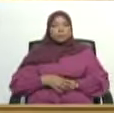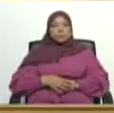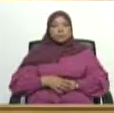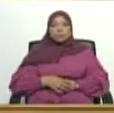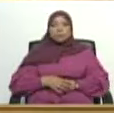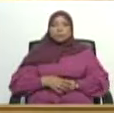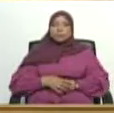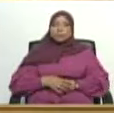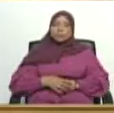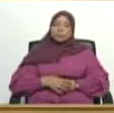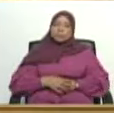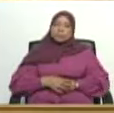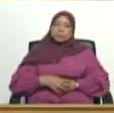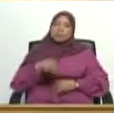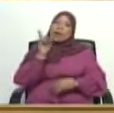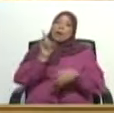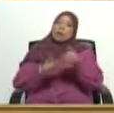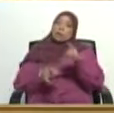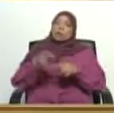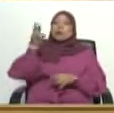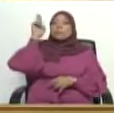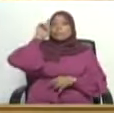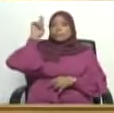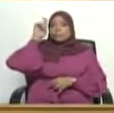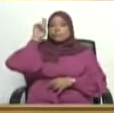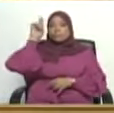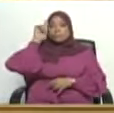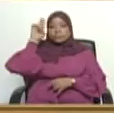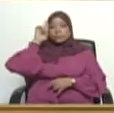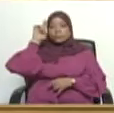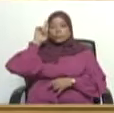que si por alguna razón,